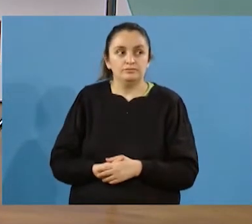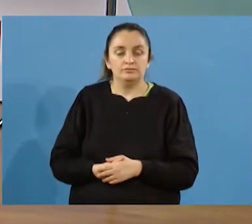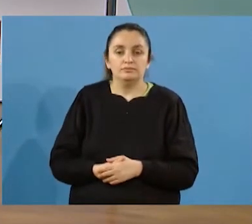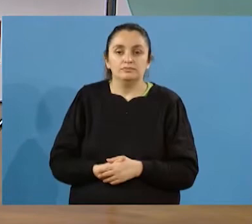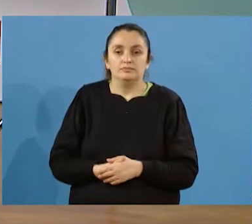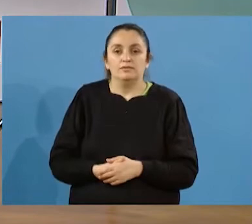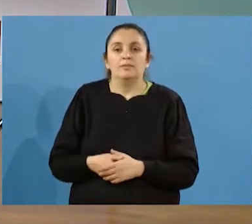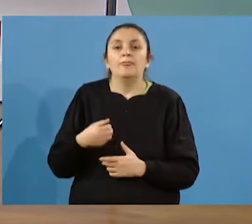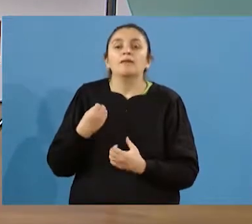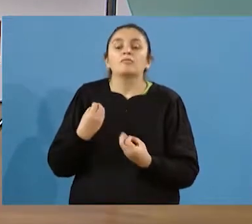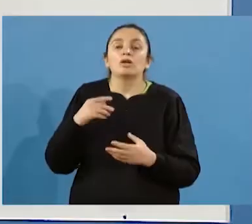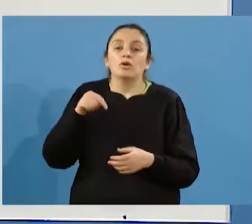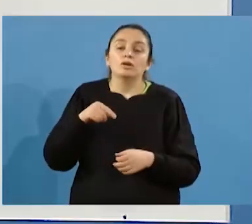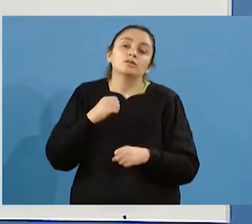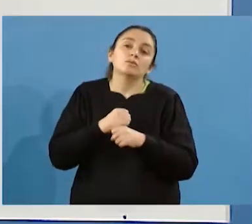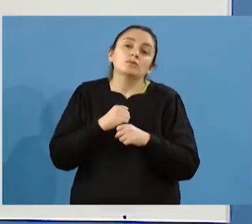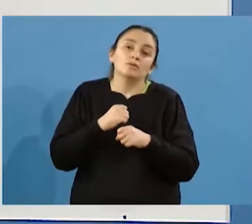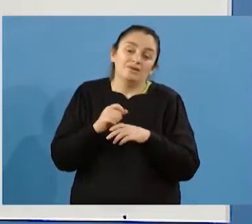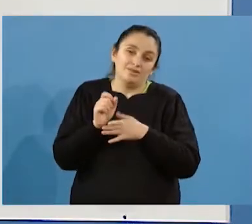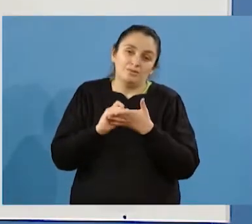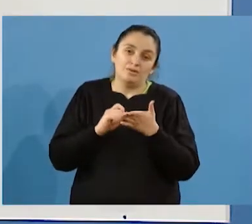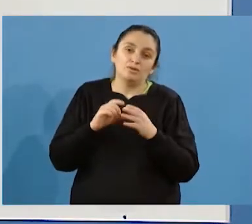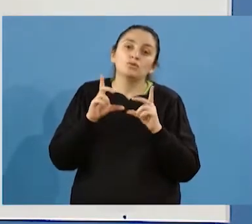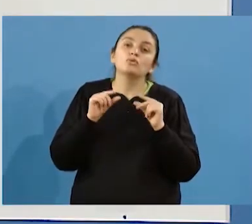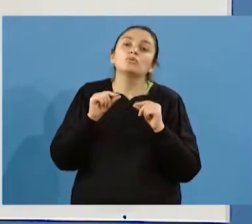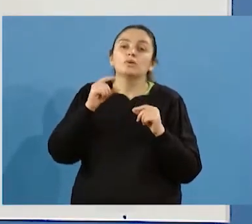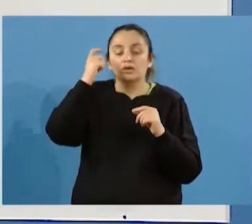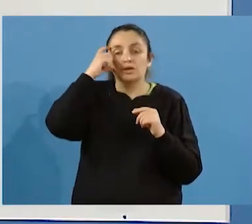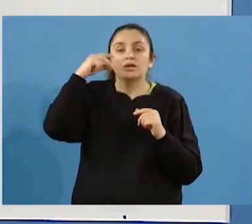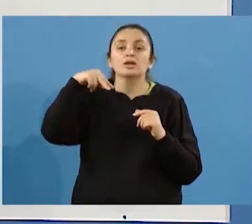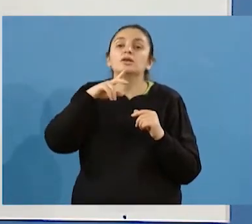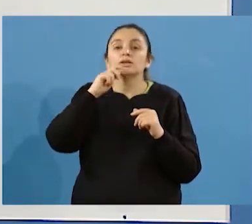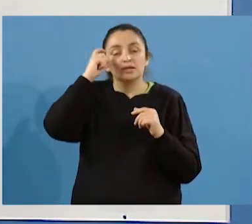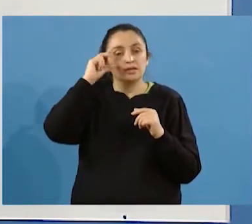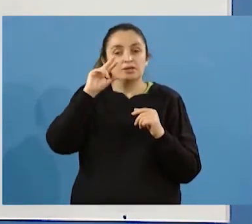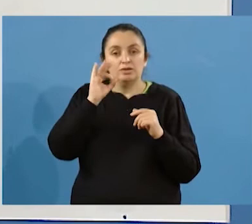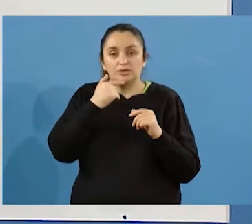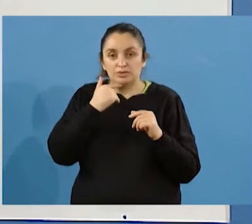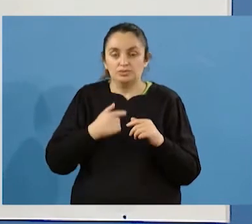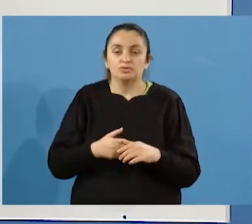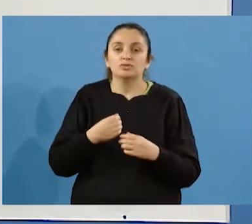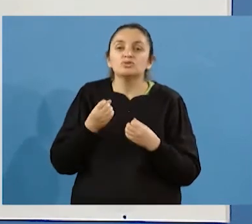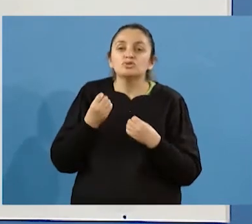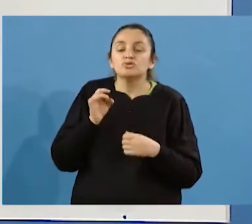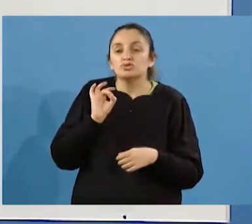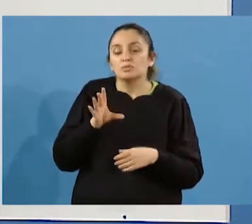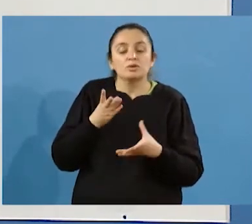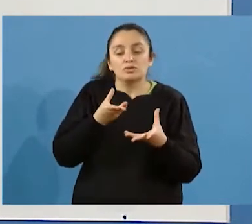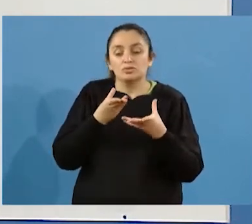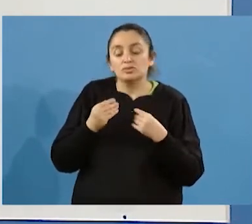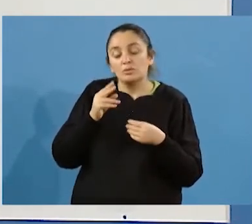con números enteros entonces vamos a dejarlo hasta ahí lo único que nos va a servir este ejercicio para ver cómo podemos